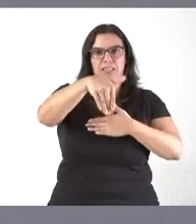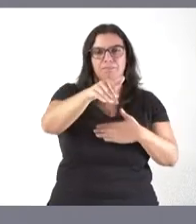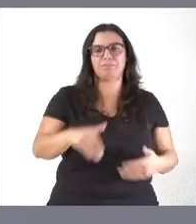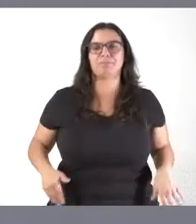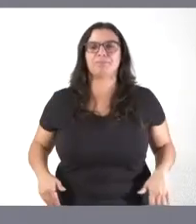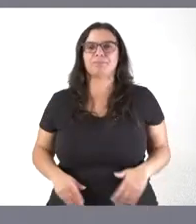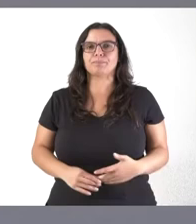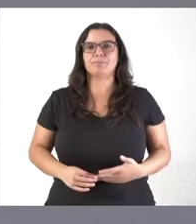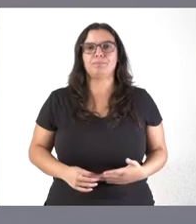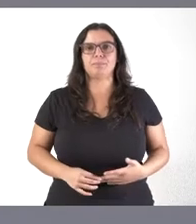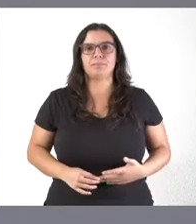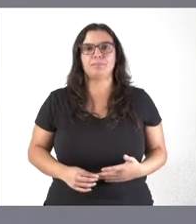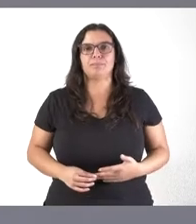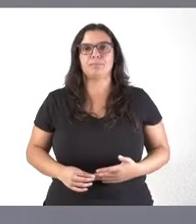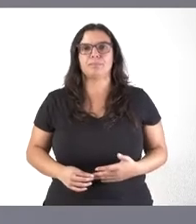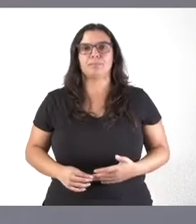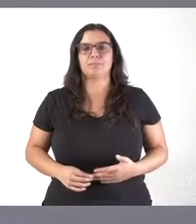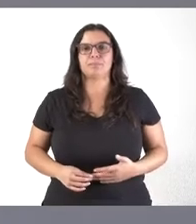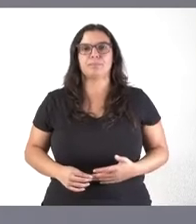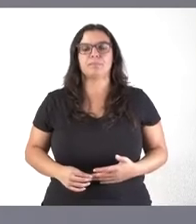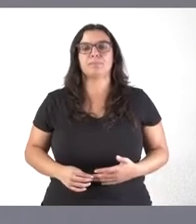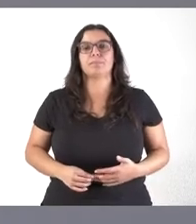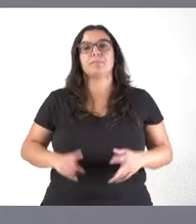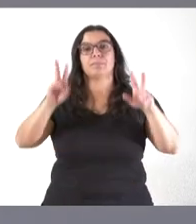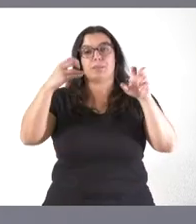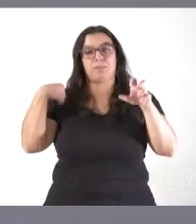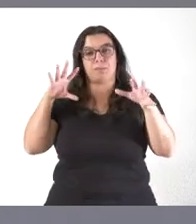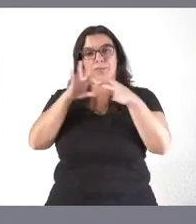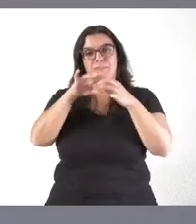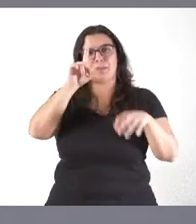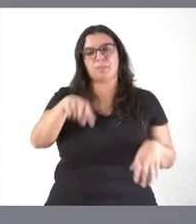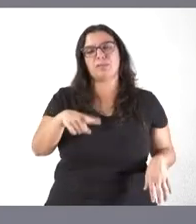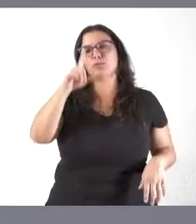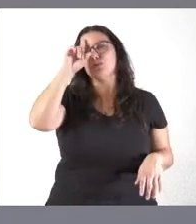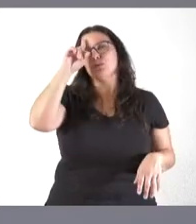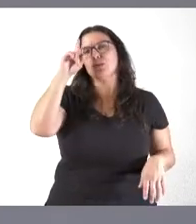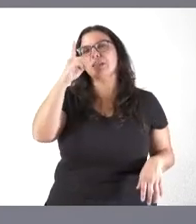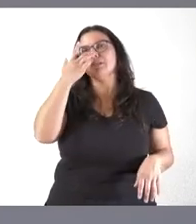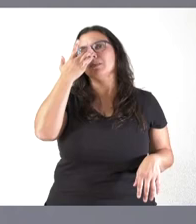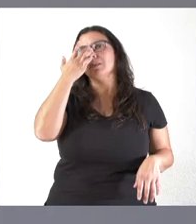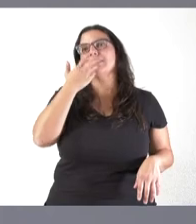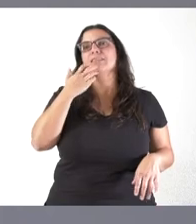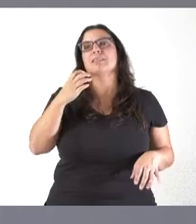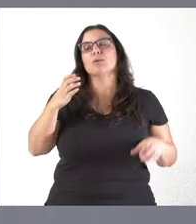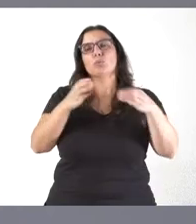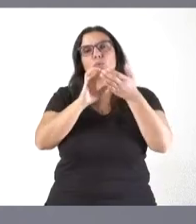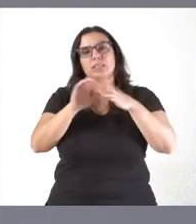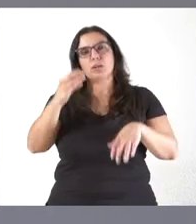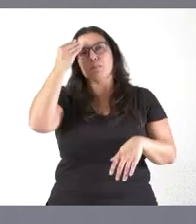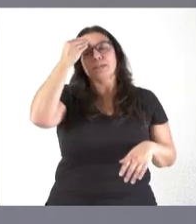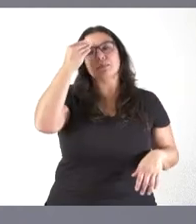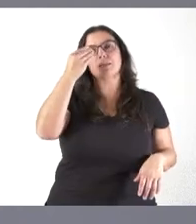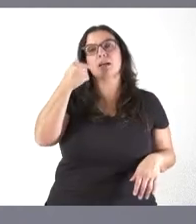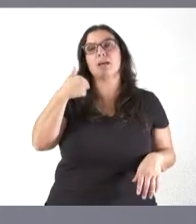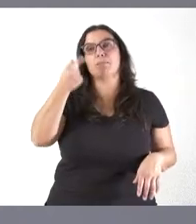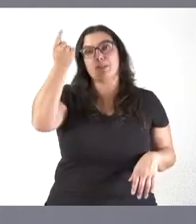estadística relacionado con esto también no sé si en si la junta tiene planeado incluir